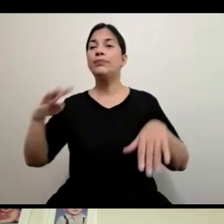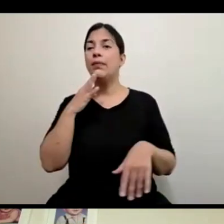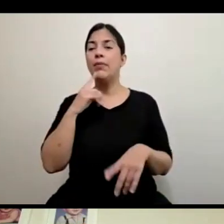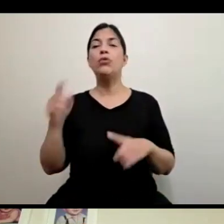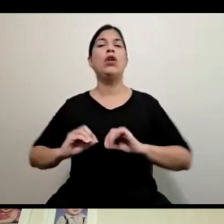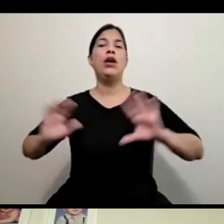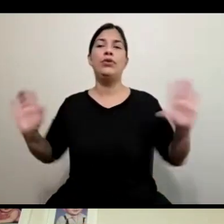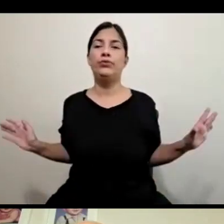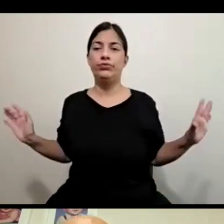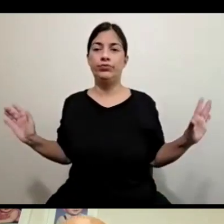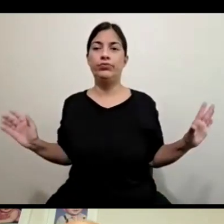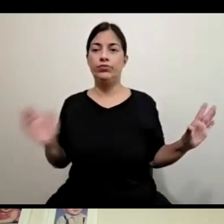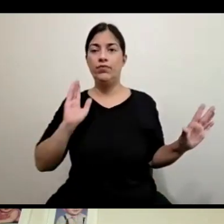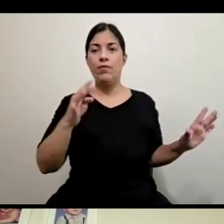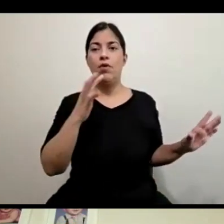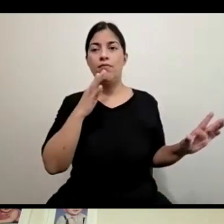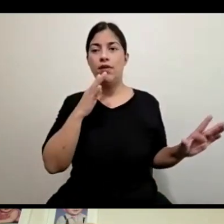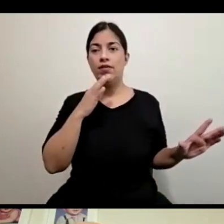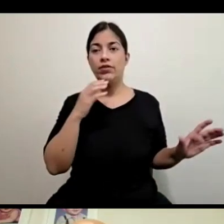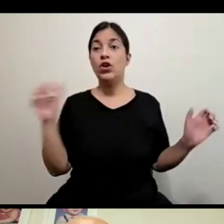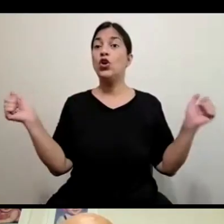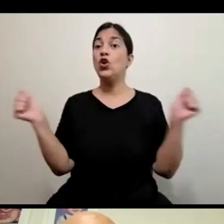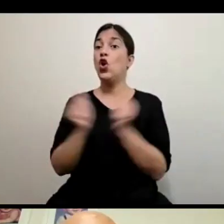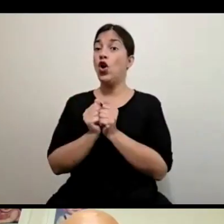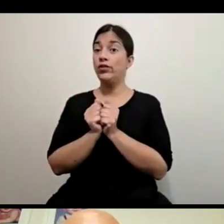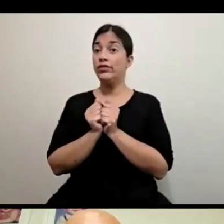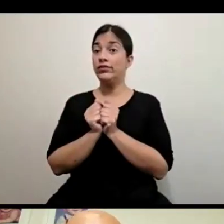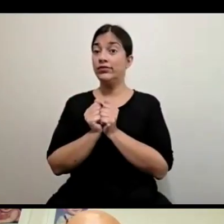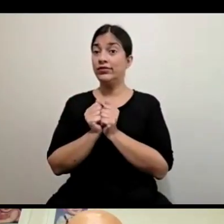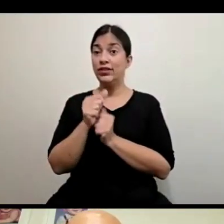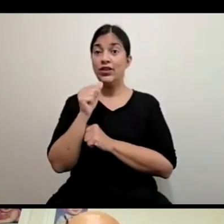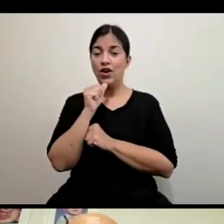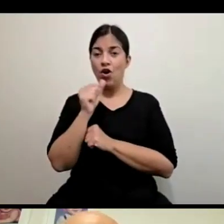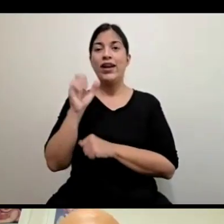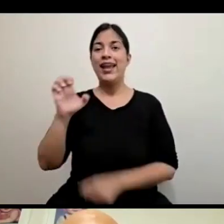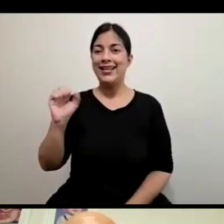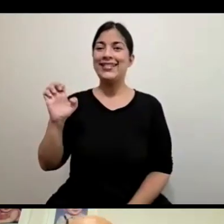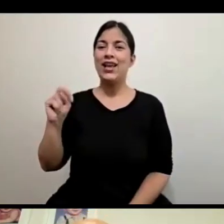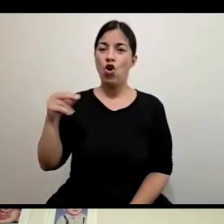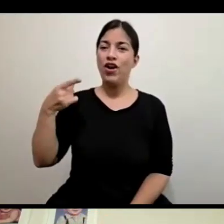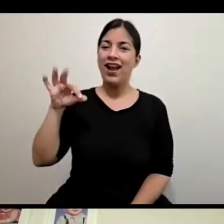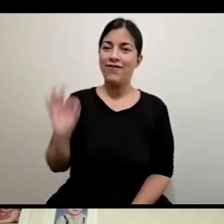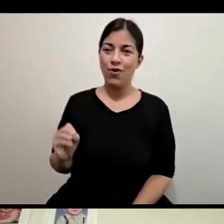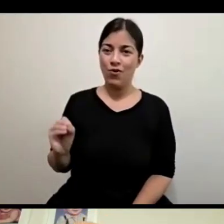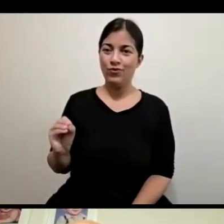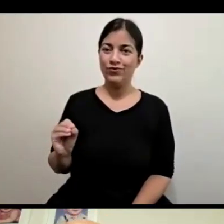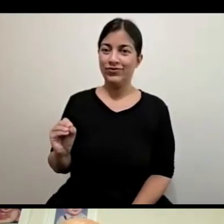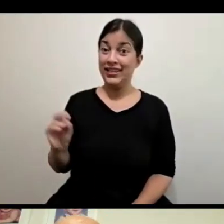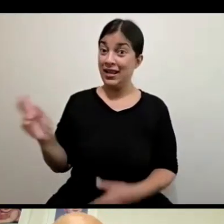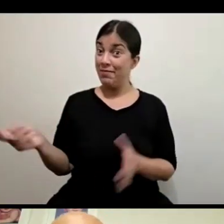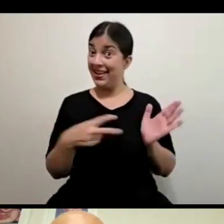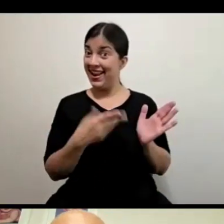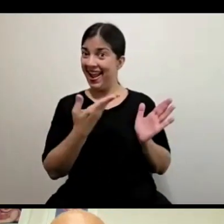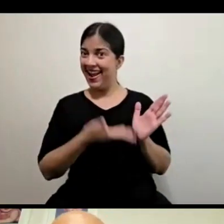claro, estamos hablando no el diseñador de escenografía, con el escenógrafo. Y mira. El escenógrafo, muy bien. Y mira,